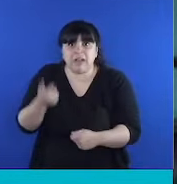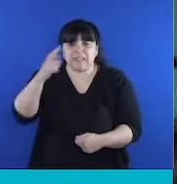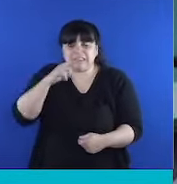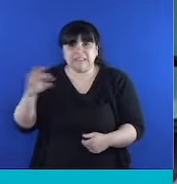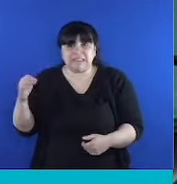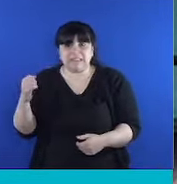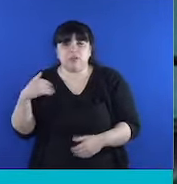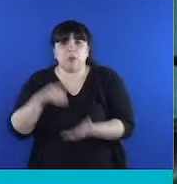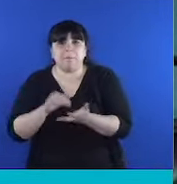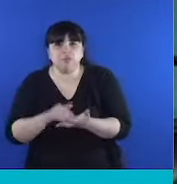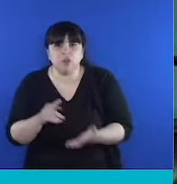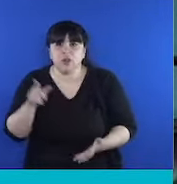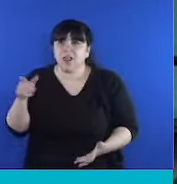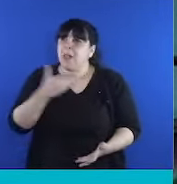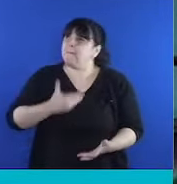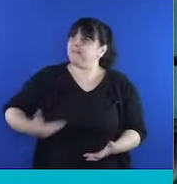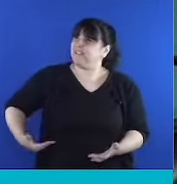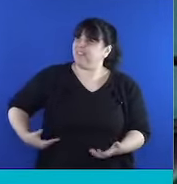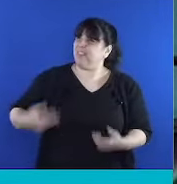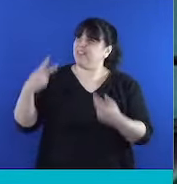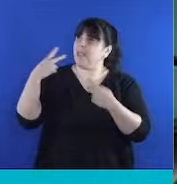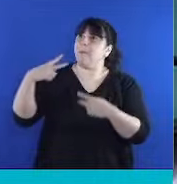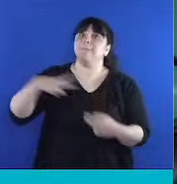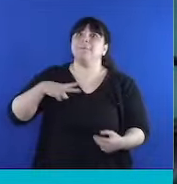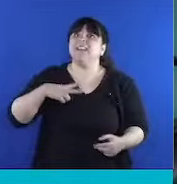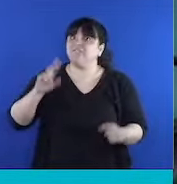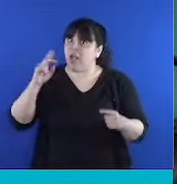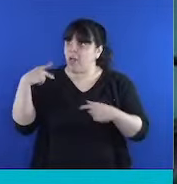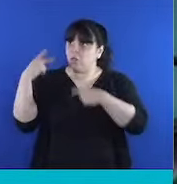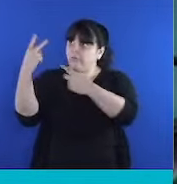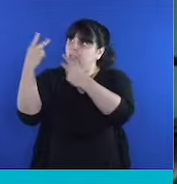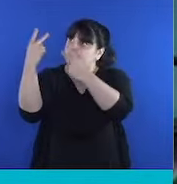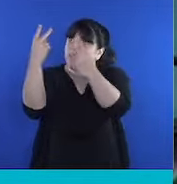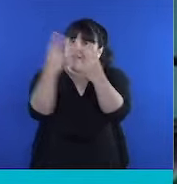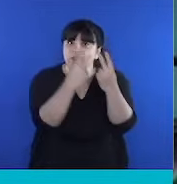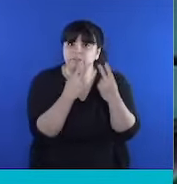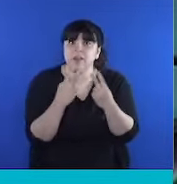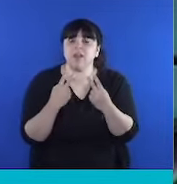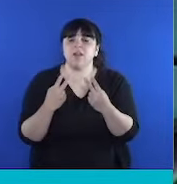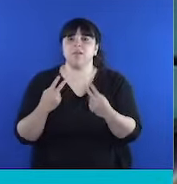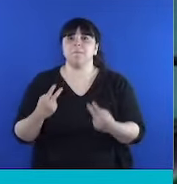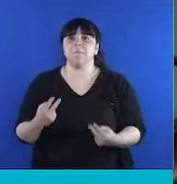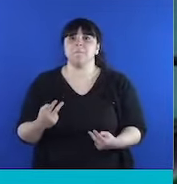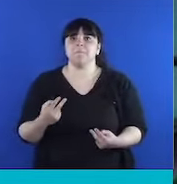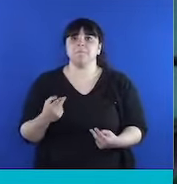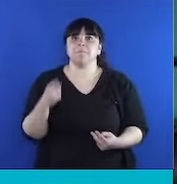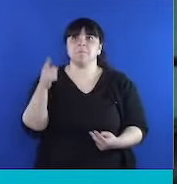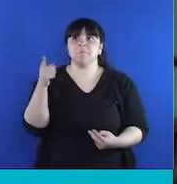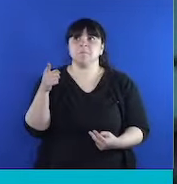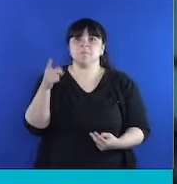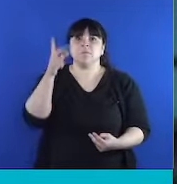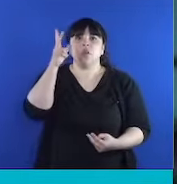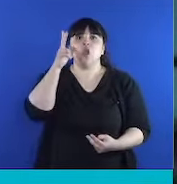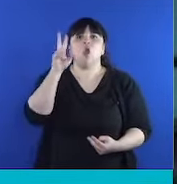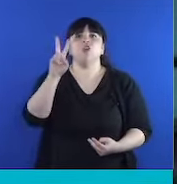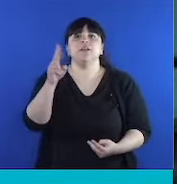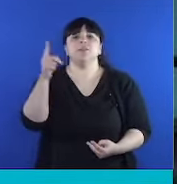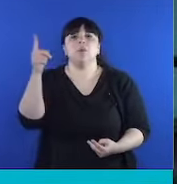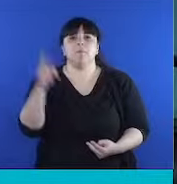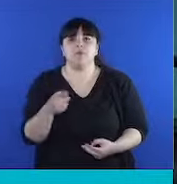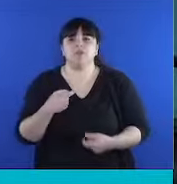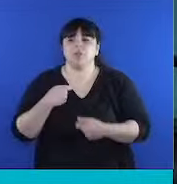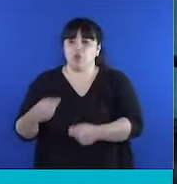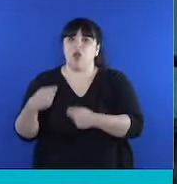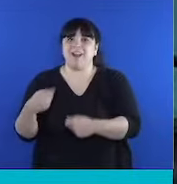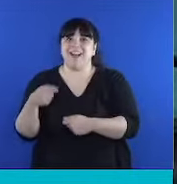participando en viajes privados que han incluido el 82% del gasto que ha